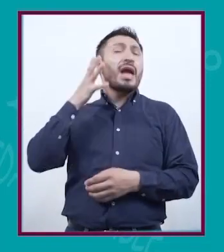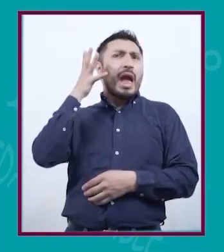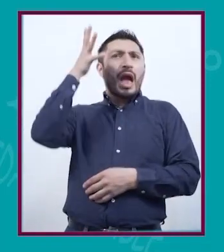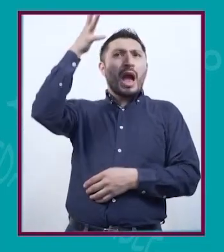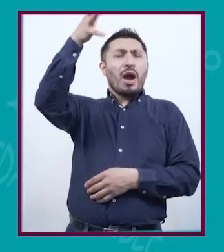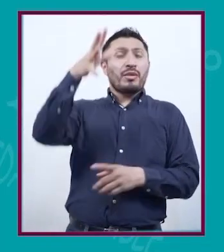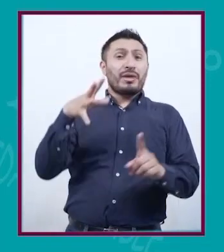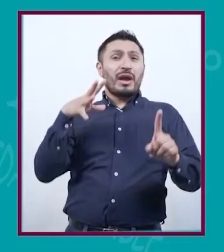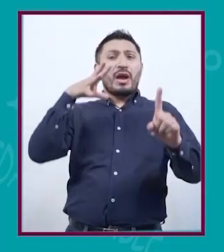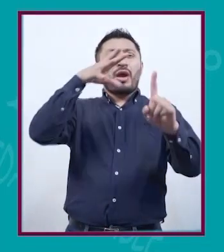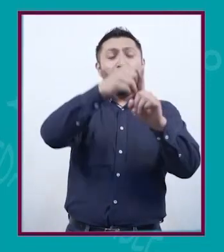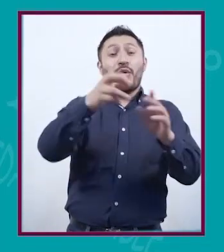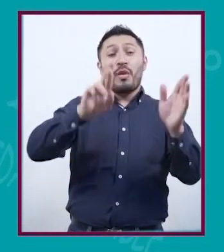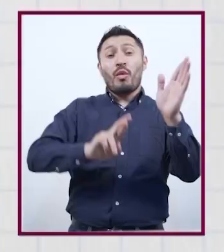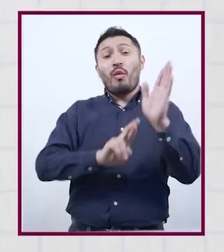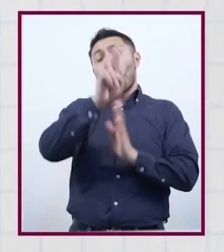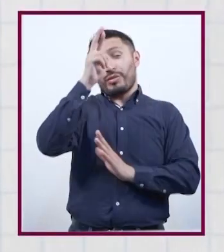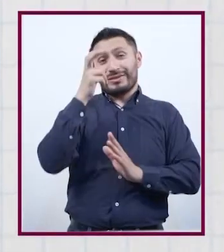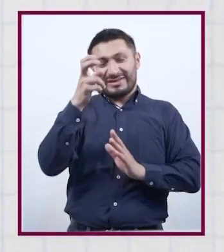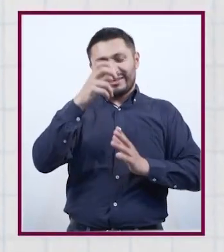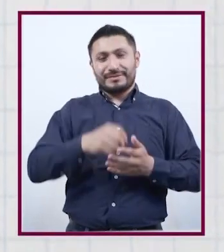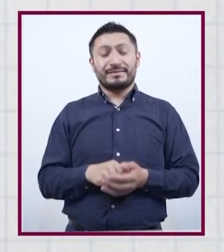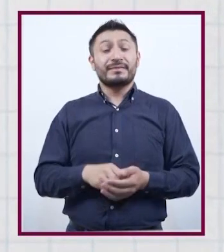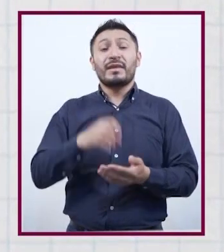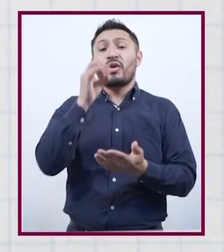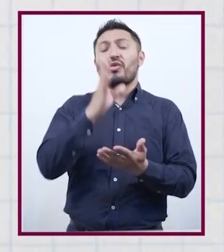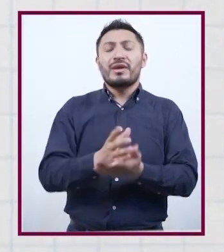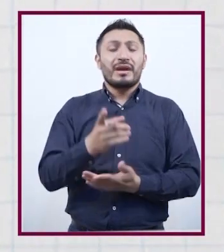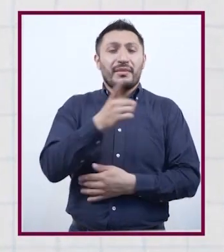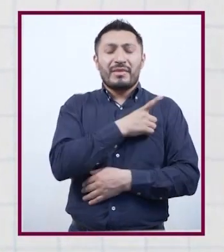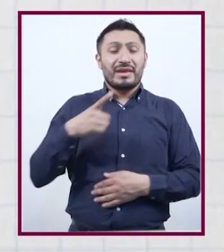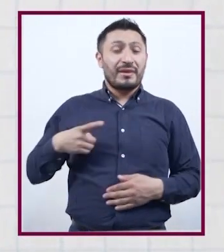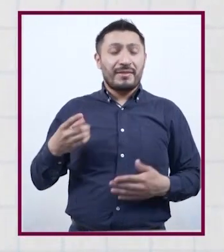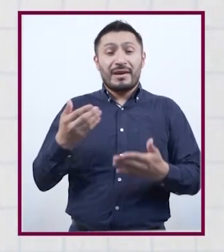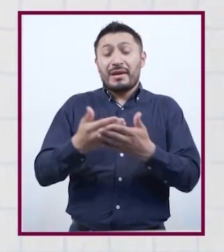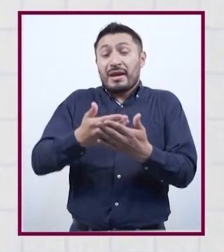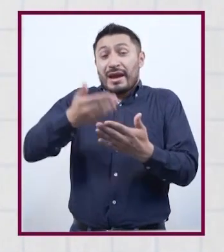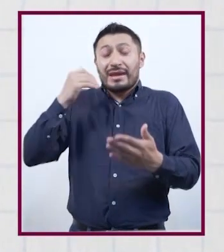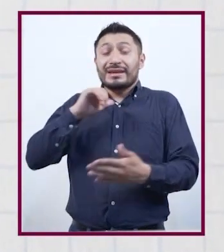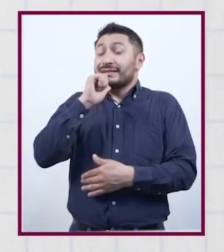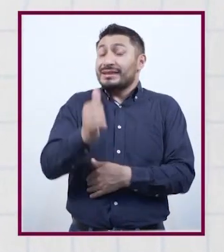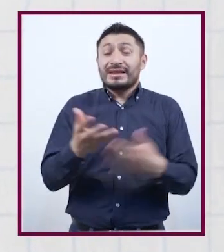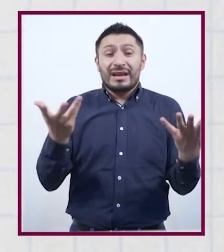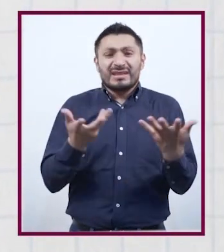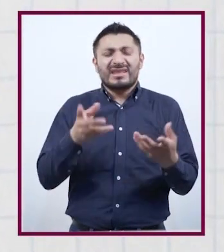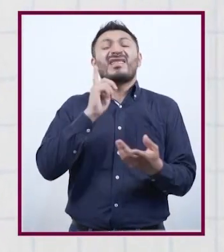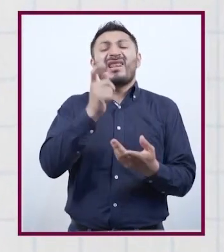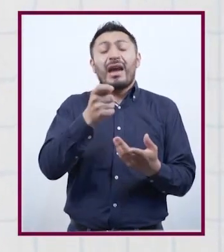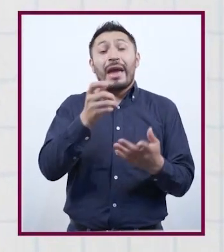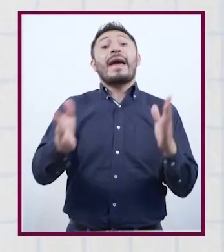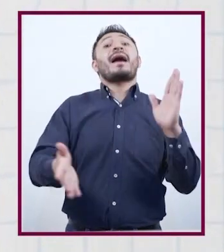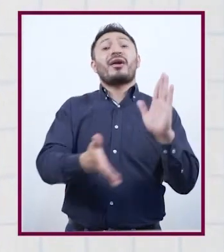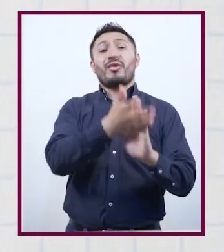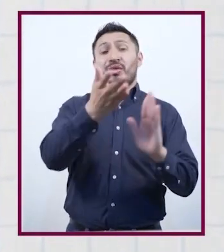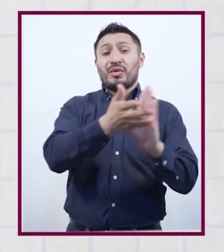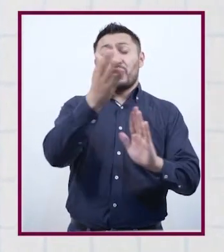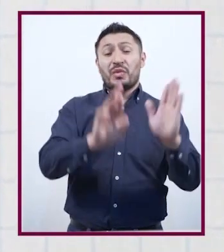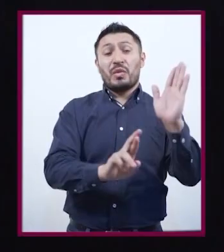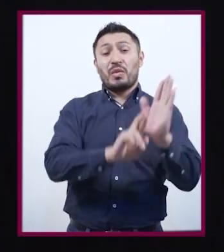para algún día alcanzar su deseo, un cohete. Solo tenía que hacer algo que nadie había hecho aún,